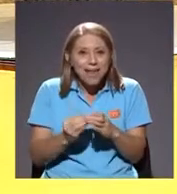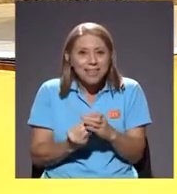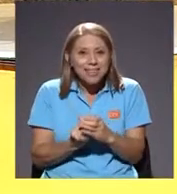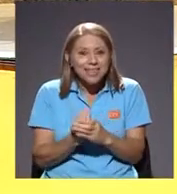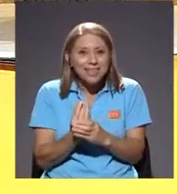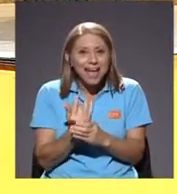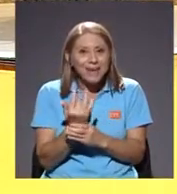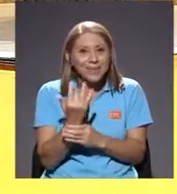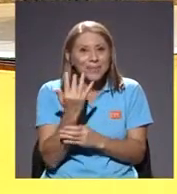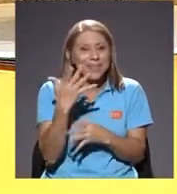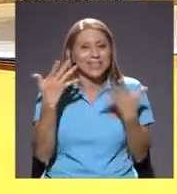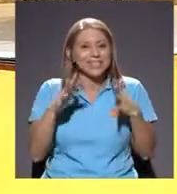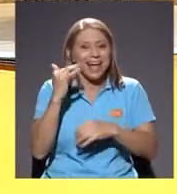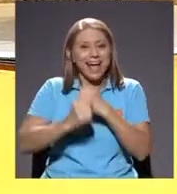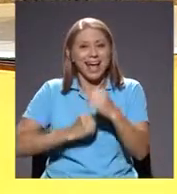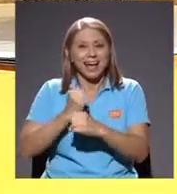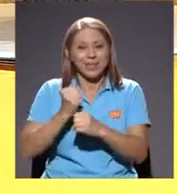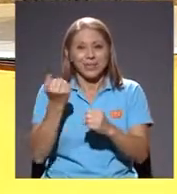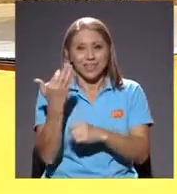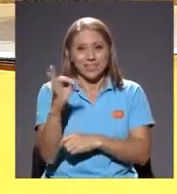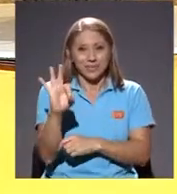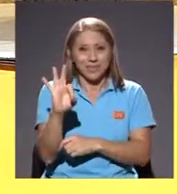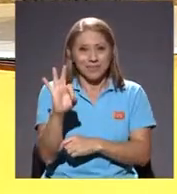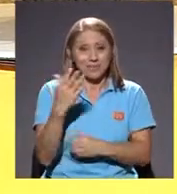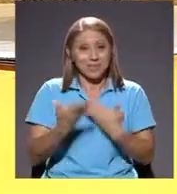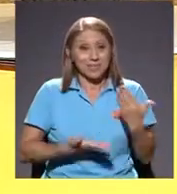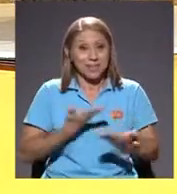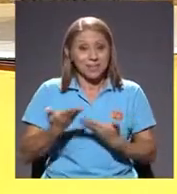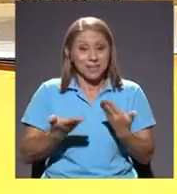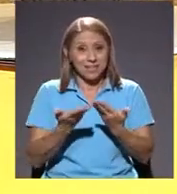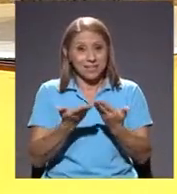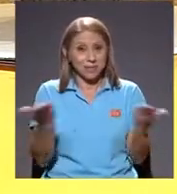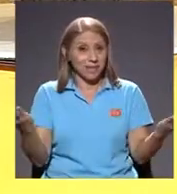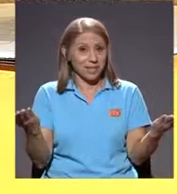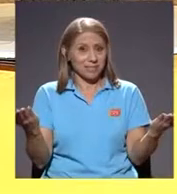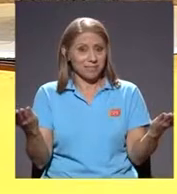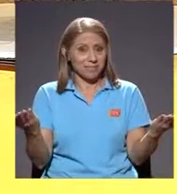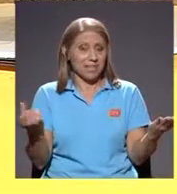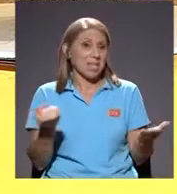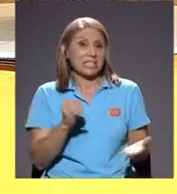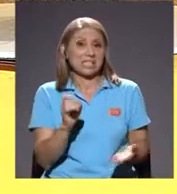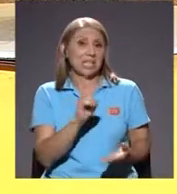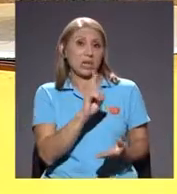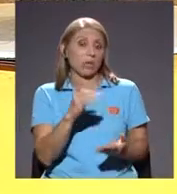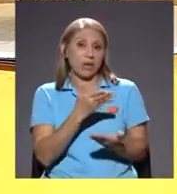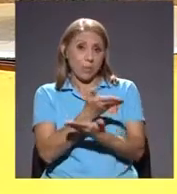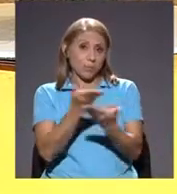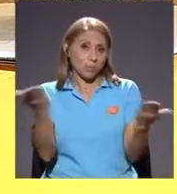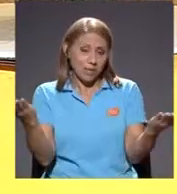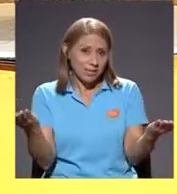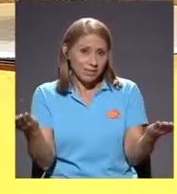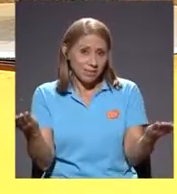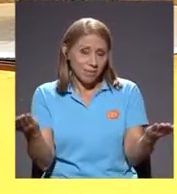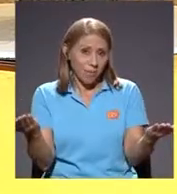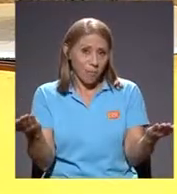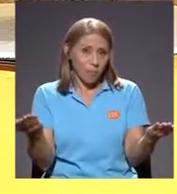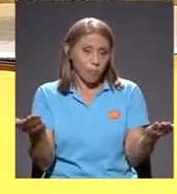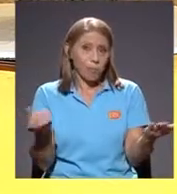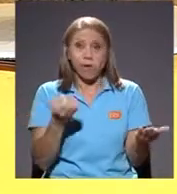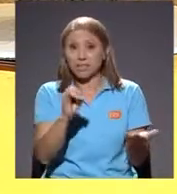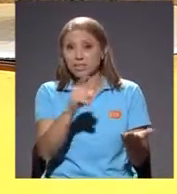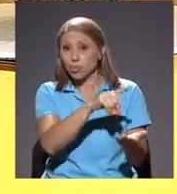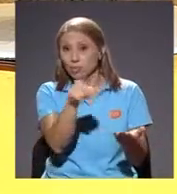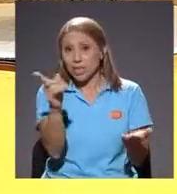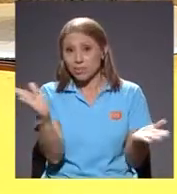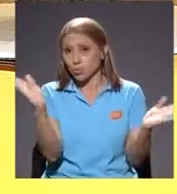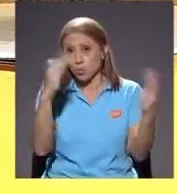19 de servirles a ustedes porque si no fuera por ustedes amigas y amigos si no estuvieran al